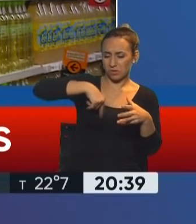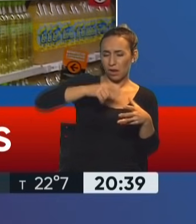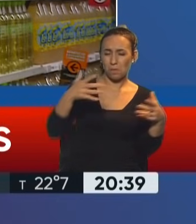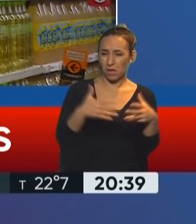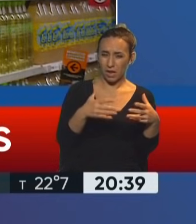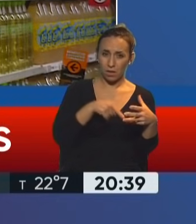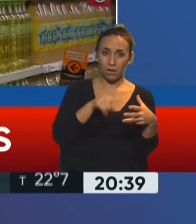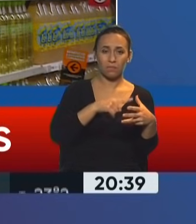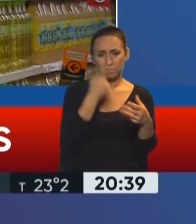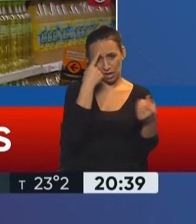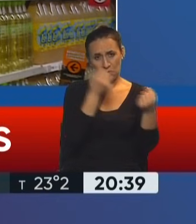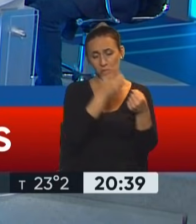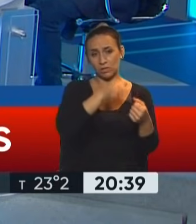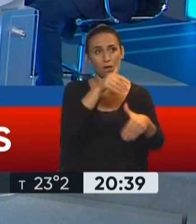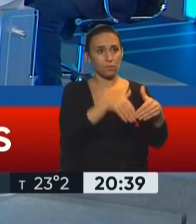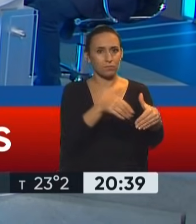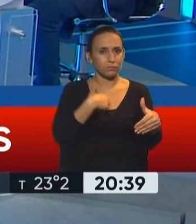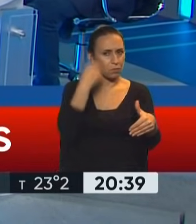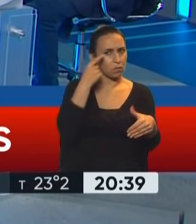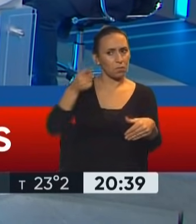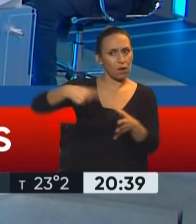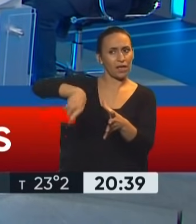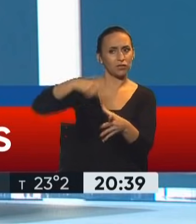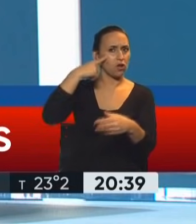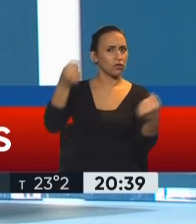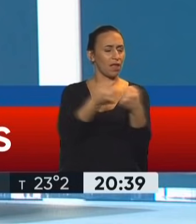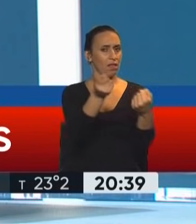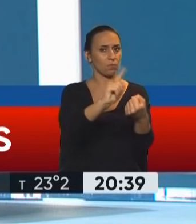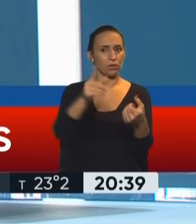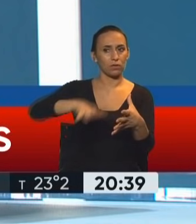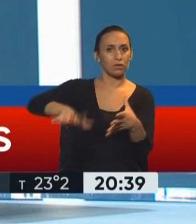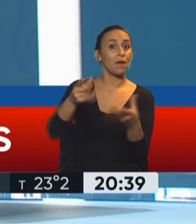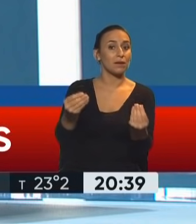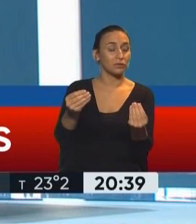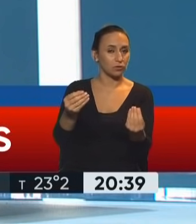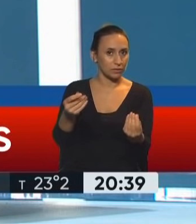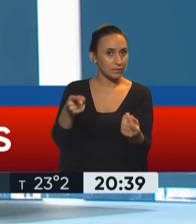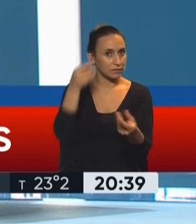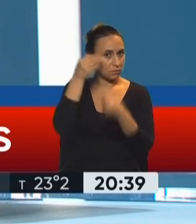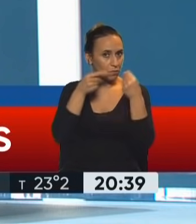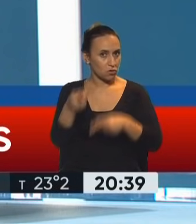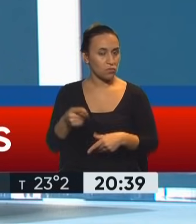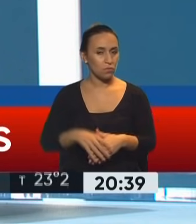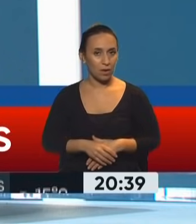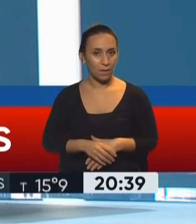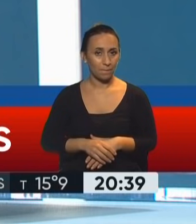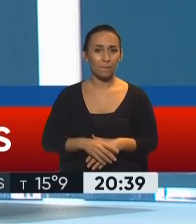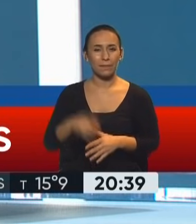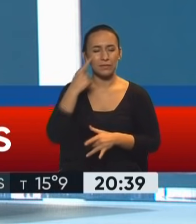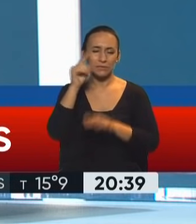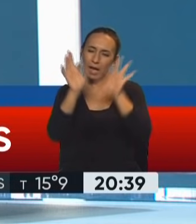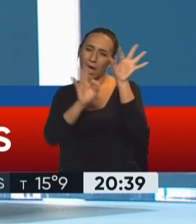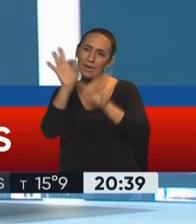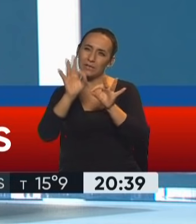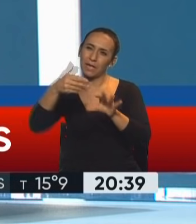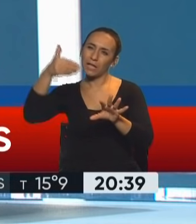no la aprobó. ¿Por qué no la aprobó? Porque el que la aprobó no me preocupa. Y el que no la aprobó, reviso las